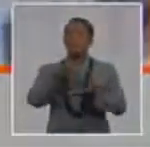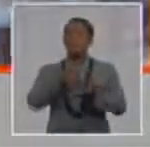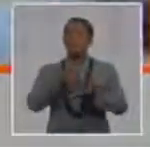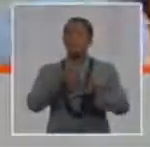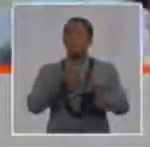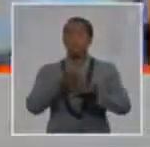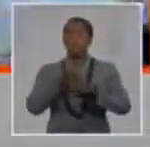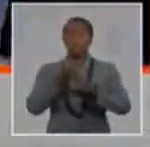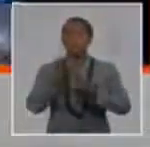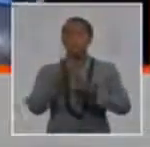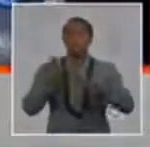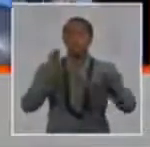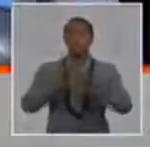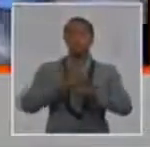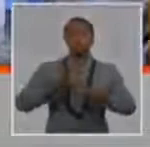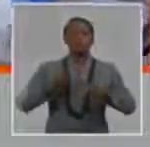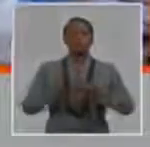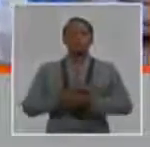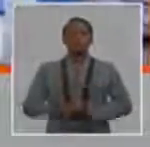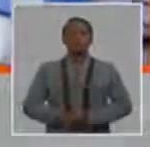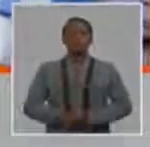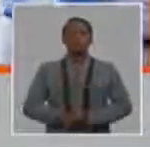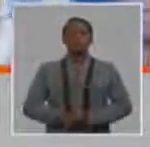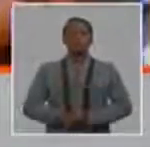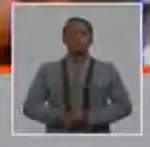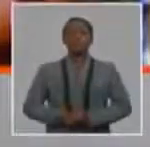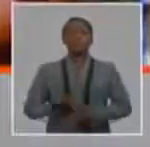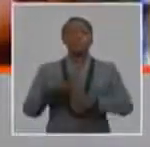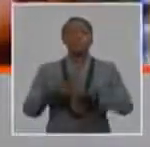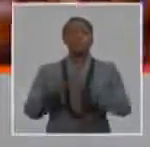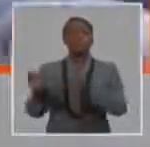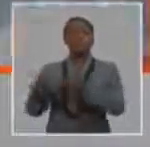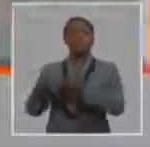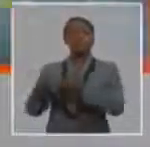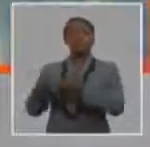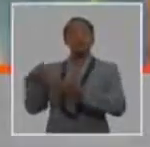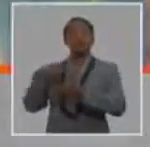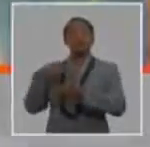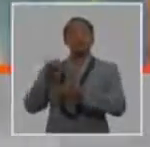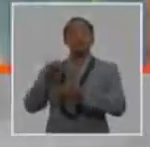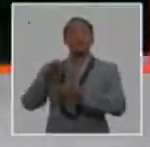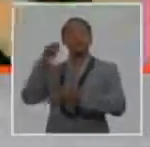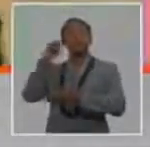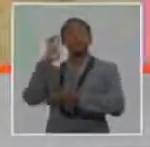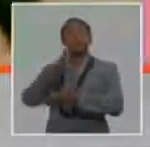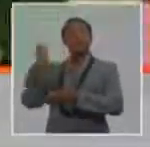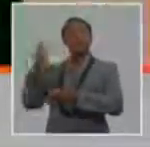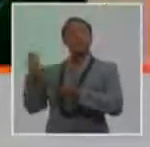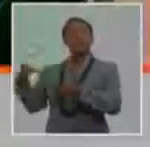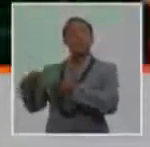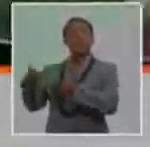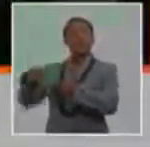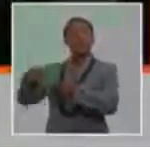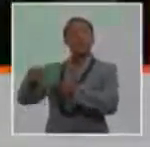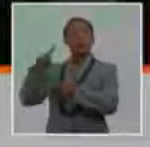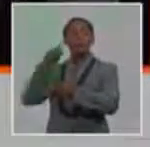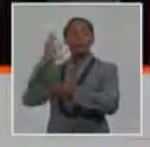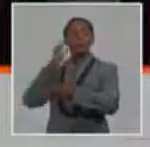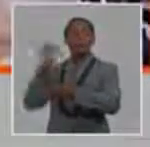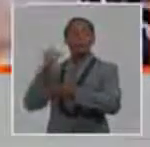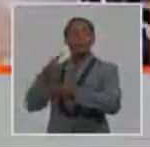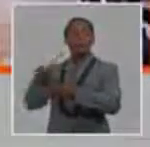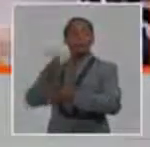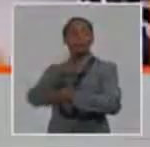el 47% tienen grado científico, que también es una cifra significativa, si son Alta. o máster en ciencia o